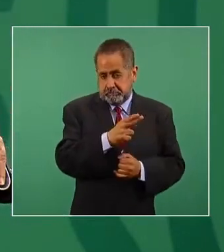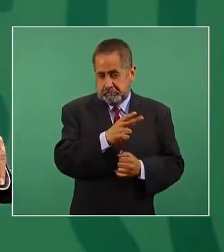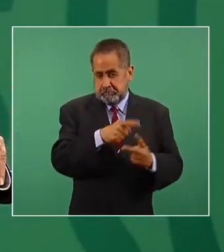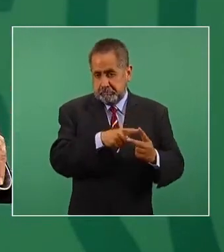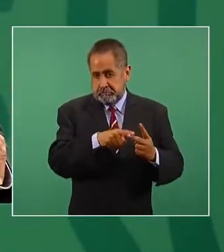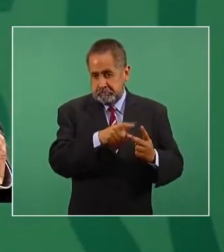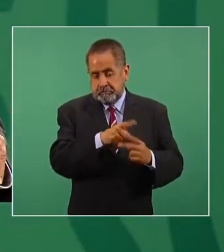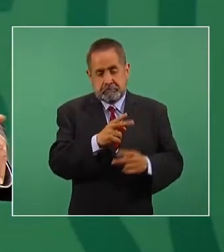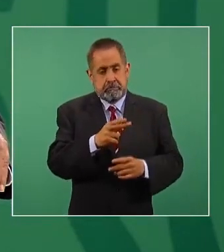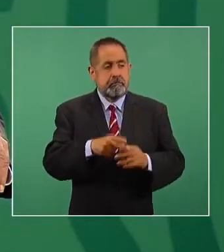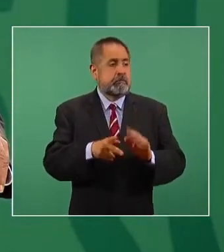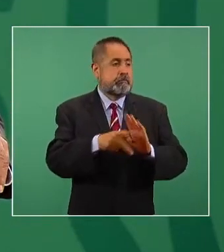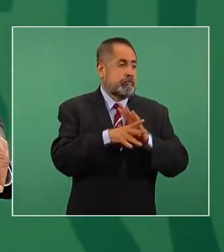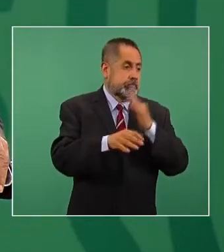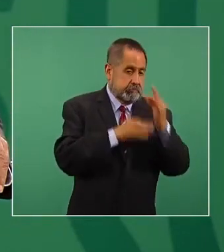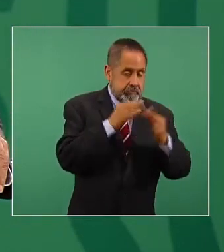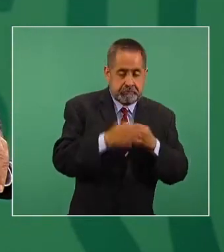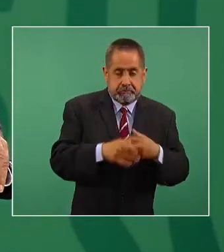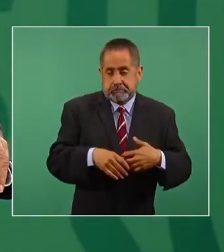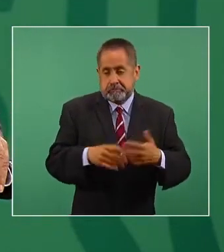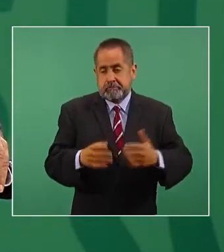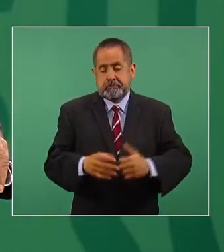y los periodistas,